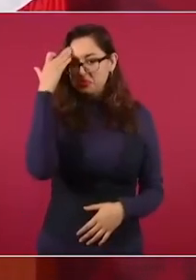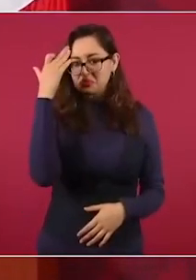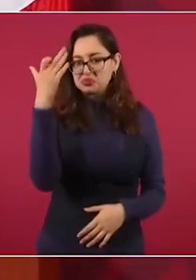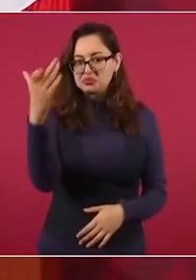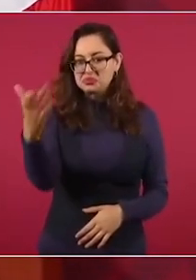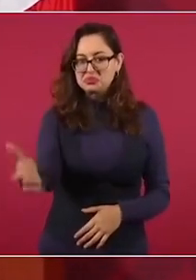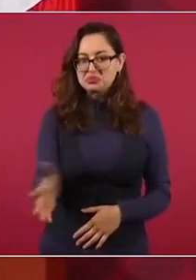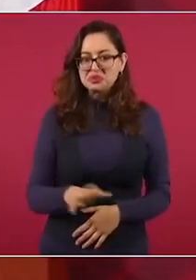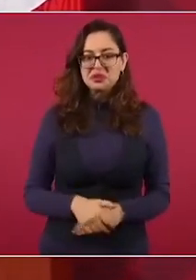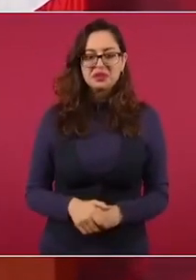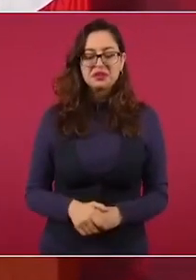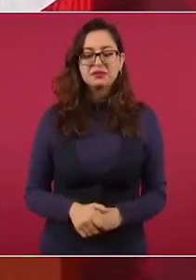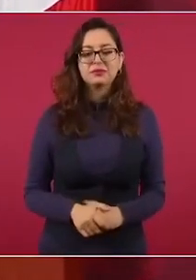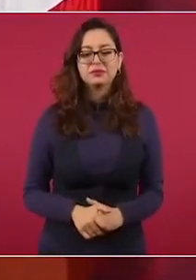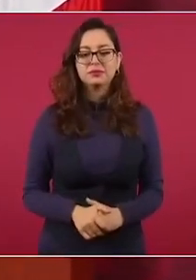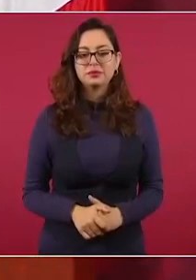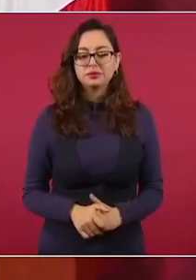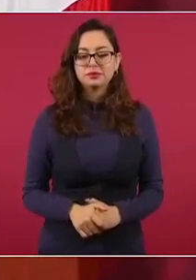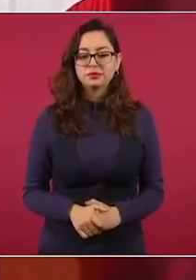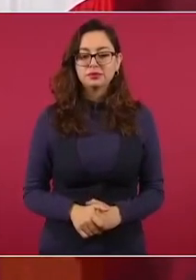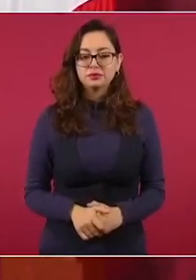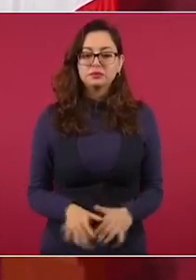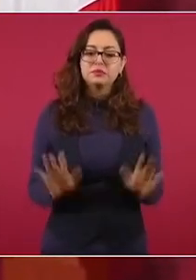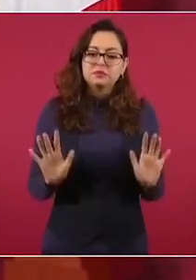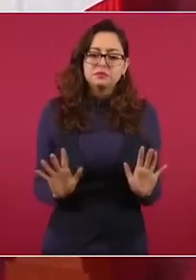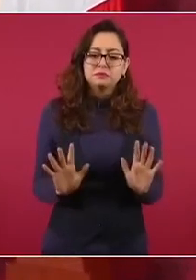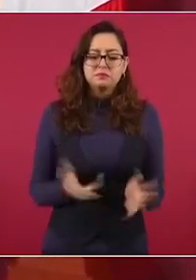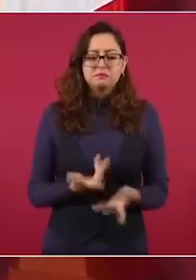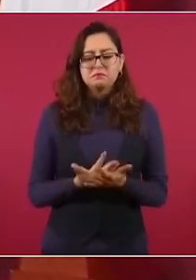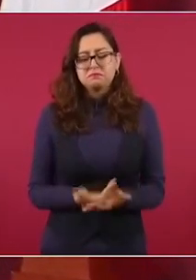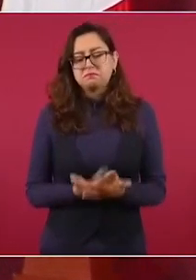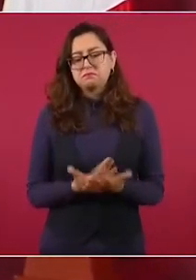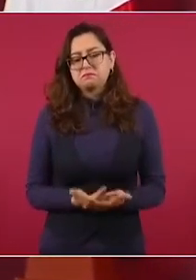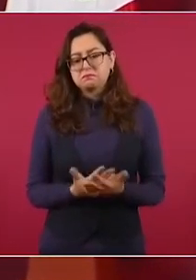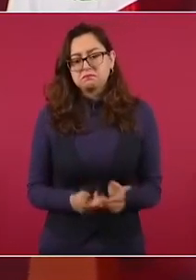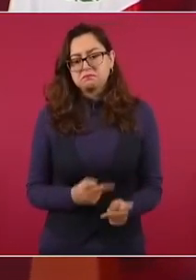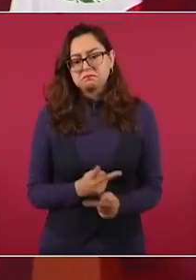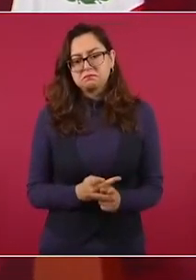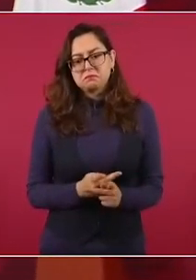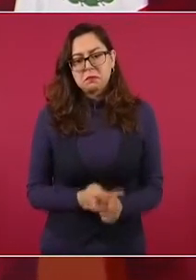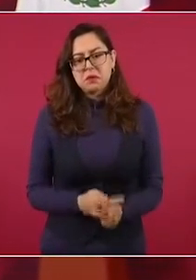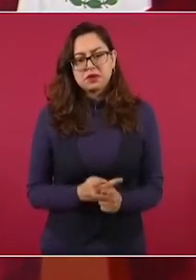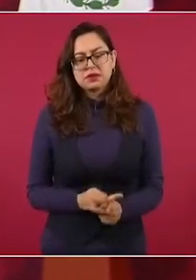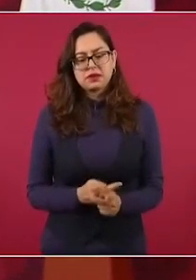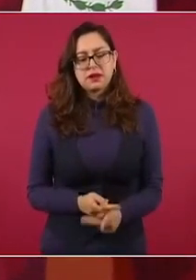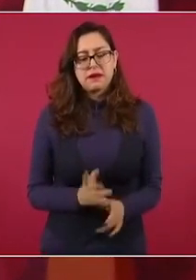Y ese juicio ya lleva mucho tiempo. Pero hay que esperar, hay que